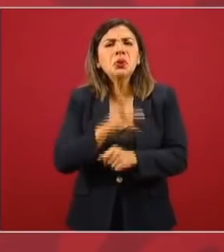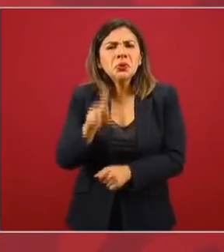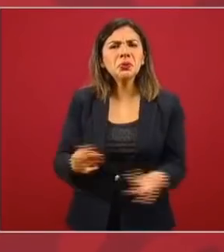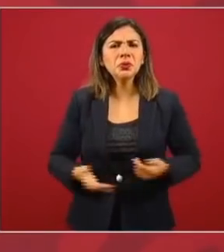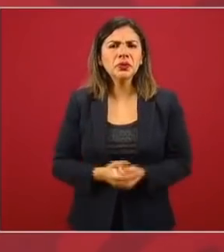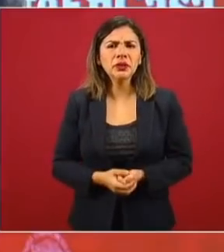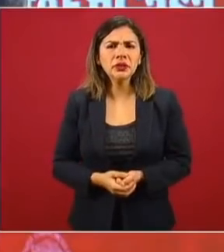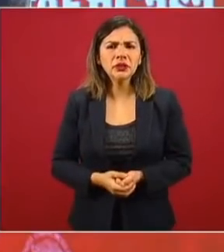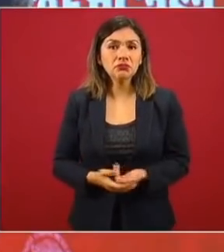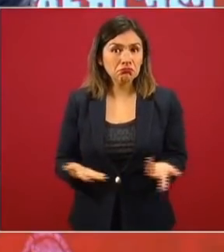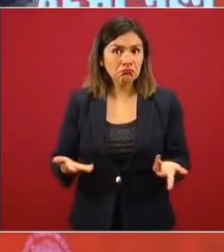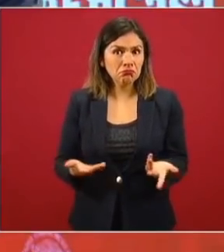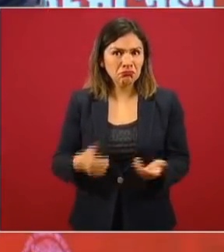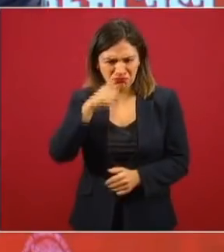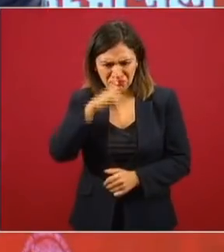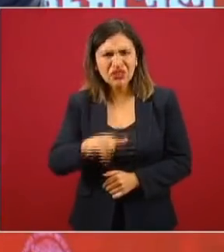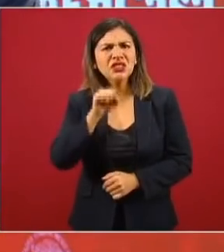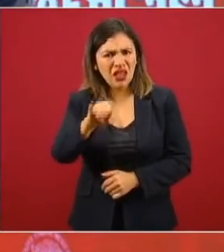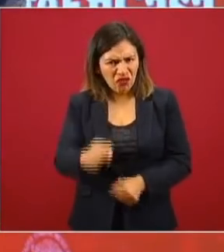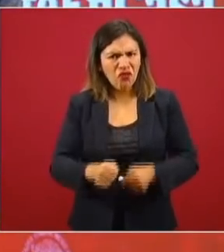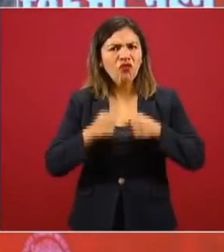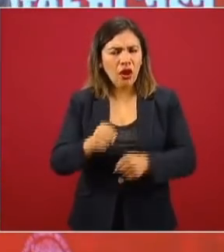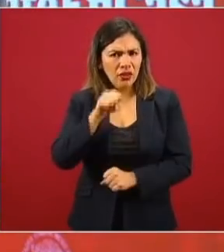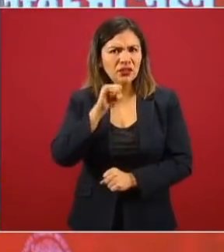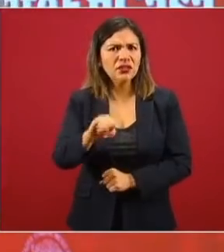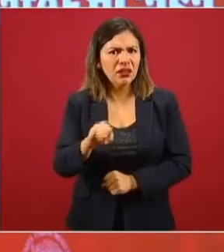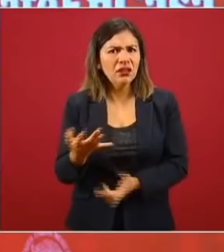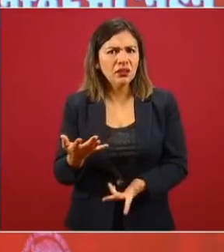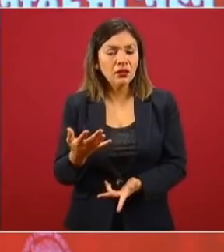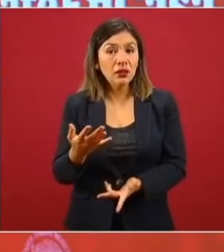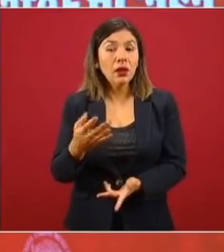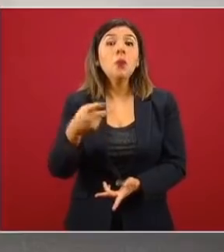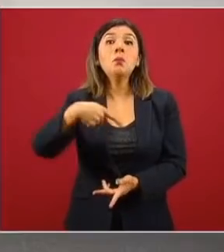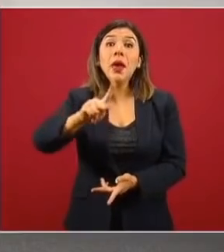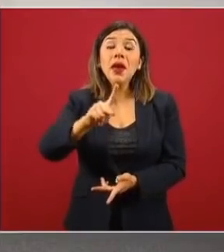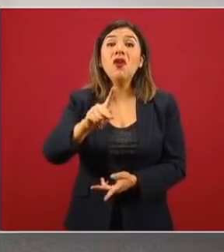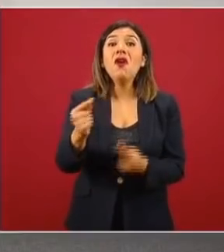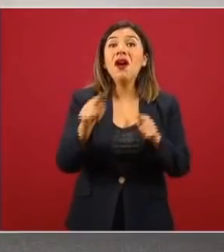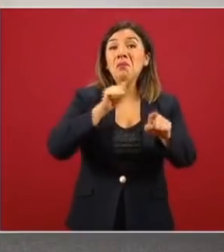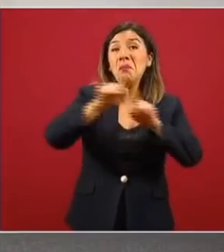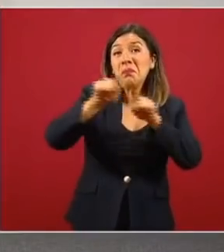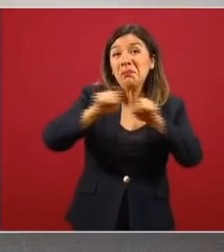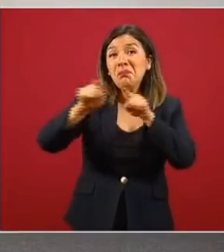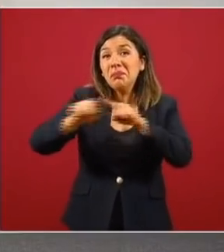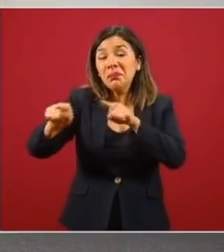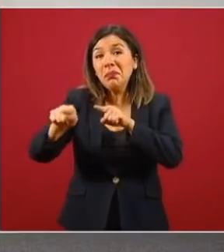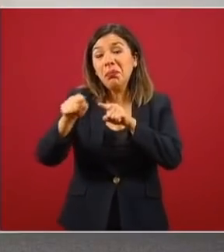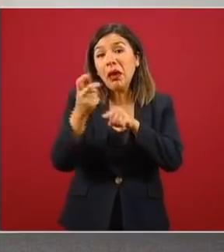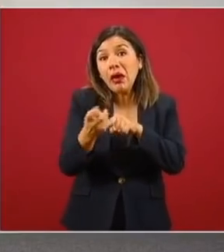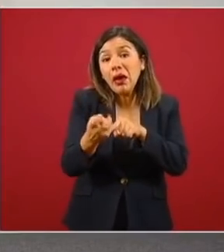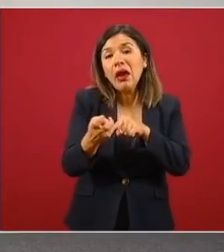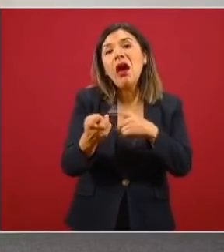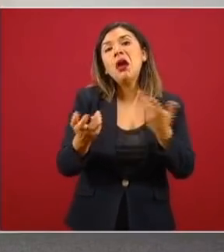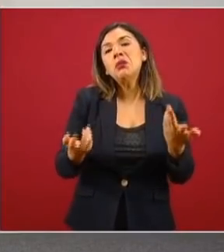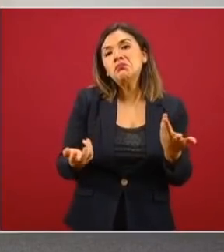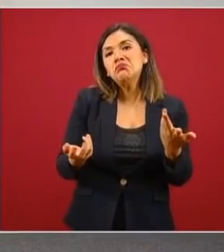Y fuerte, claro. El que insulta, pues se